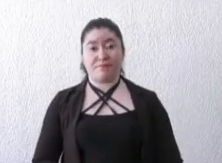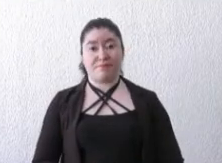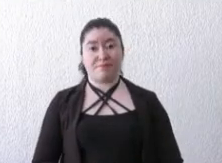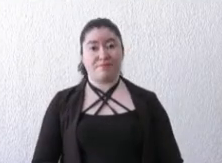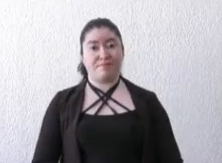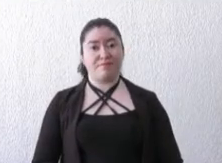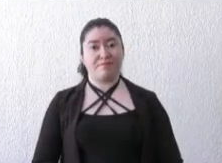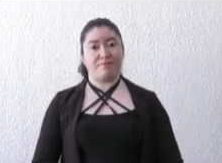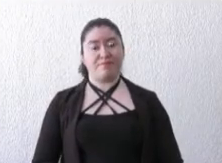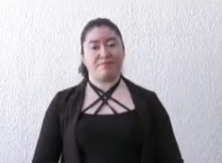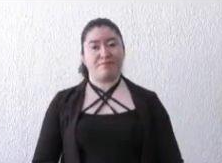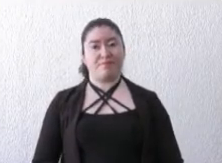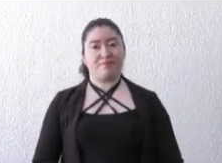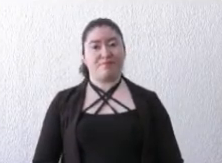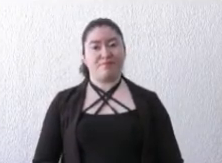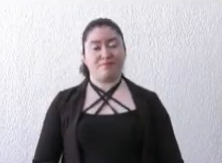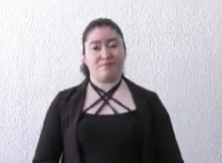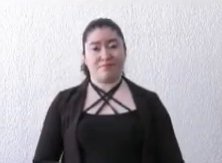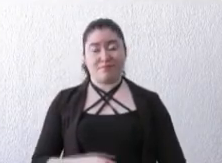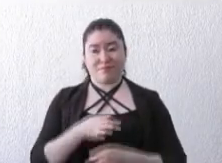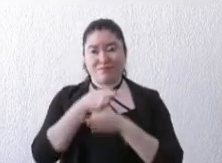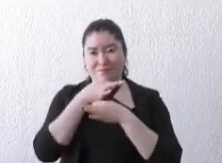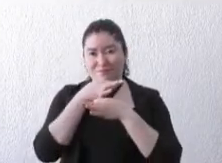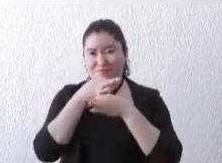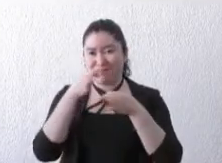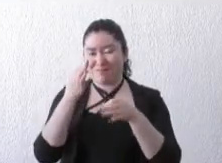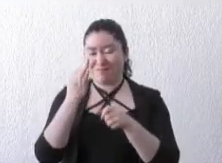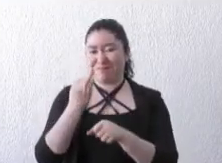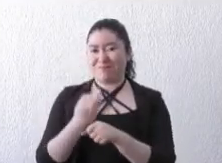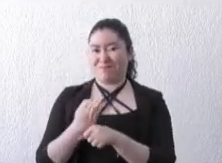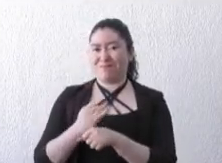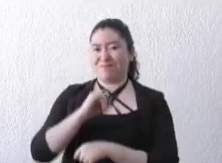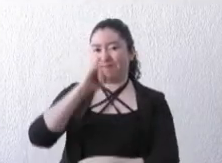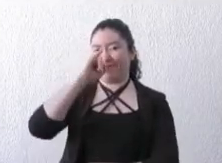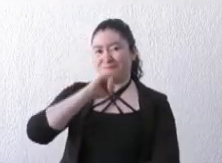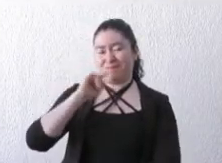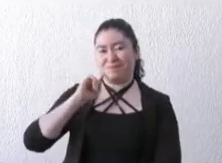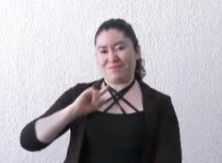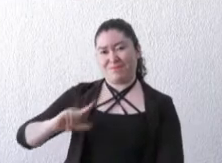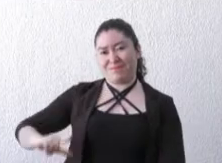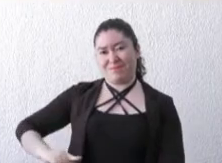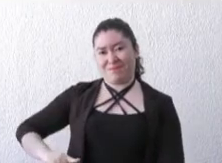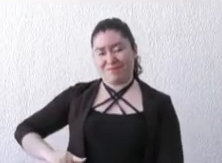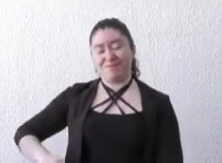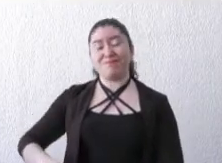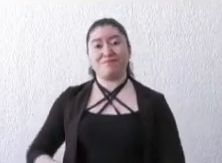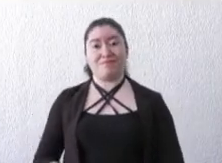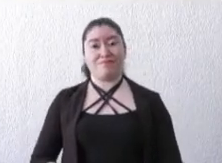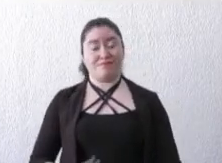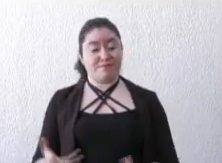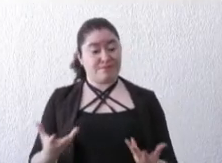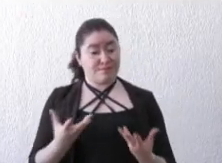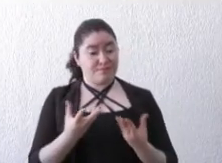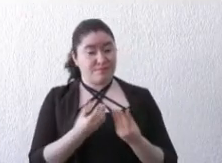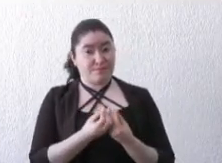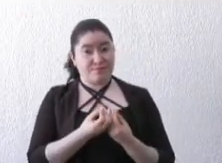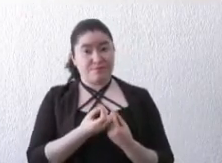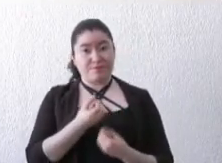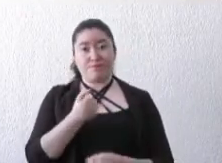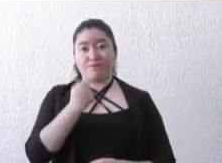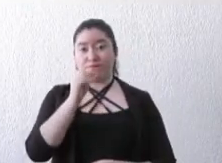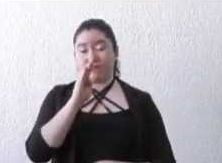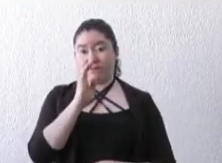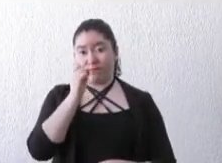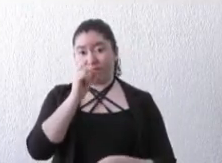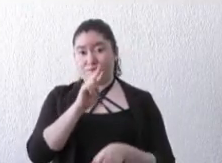queremos informarle, jefa de gobierno, que con la subdirección, perdón, con